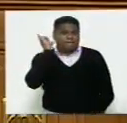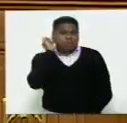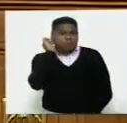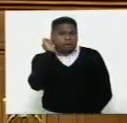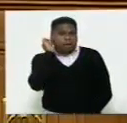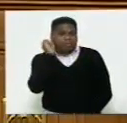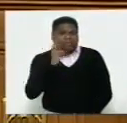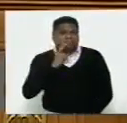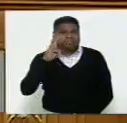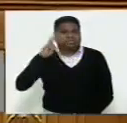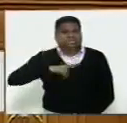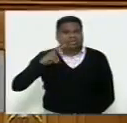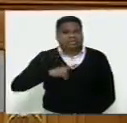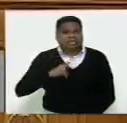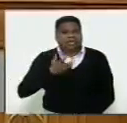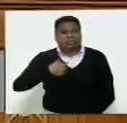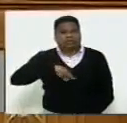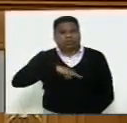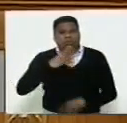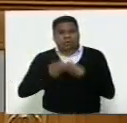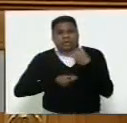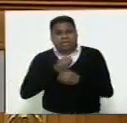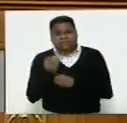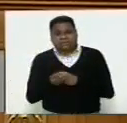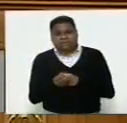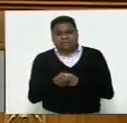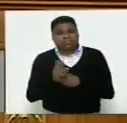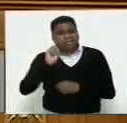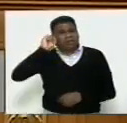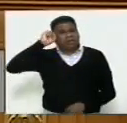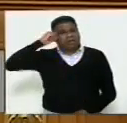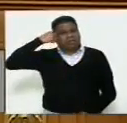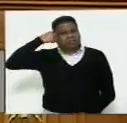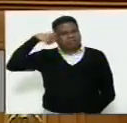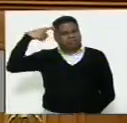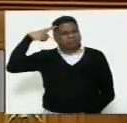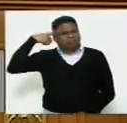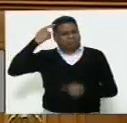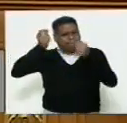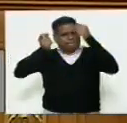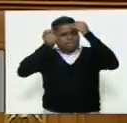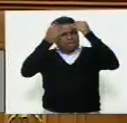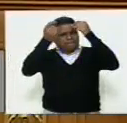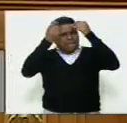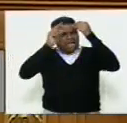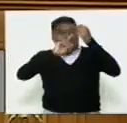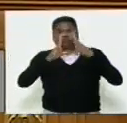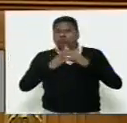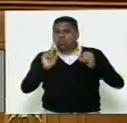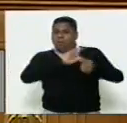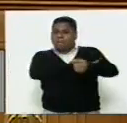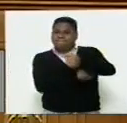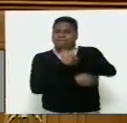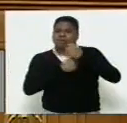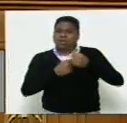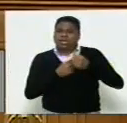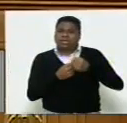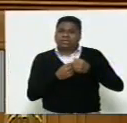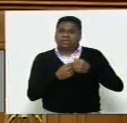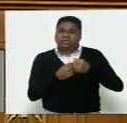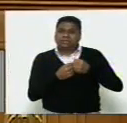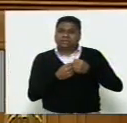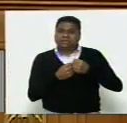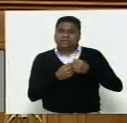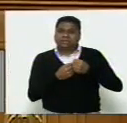verdad lo que hacemos en esencia es recordarles todo el poder que tienen como mamíferas que